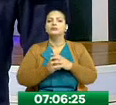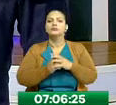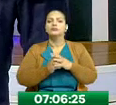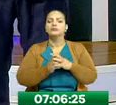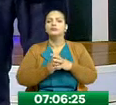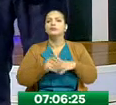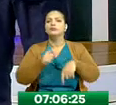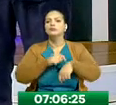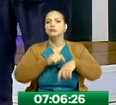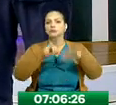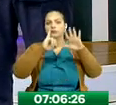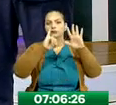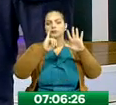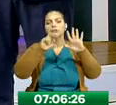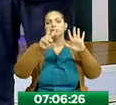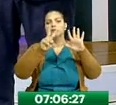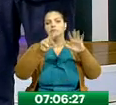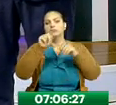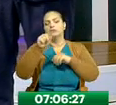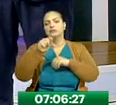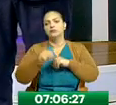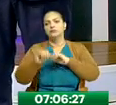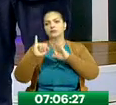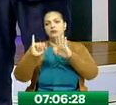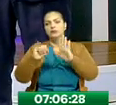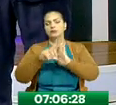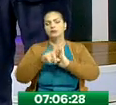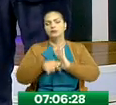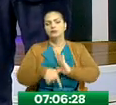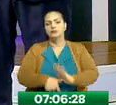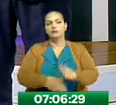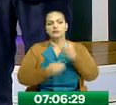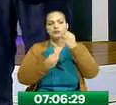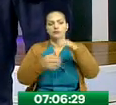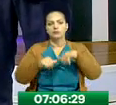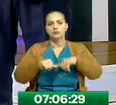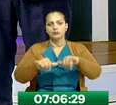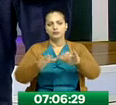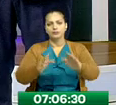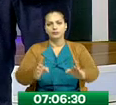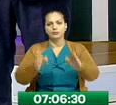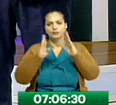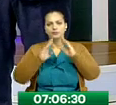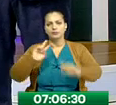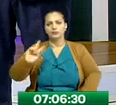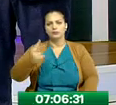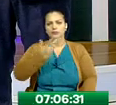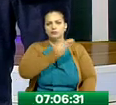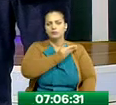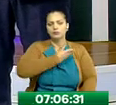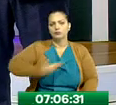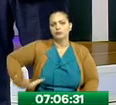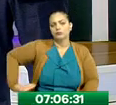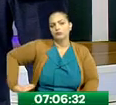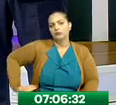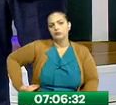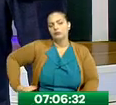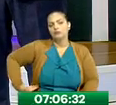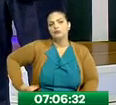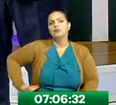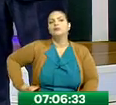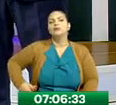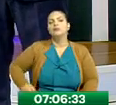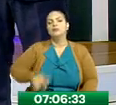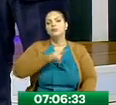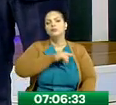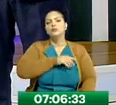Son las 7 y 6 de la mañana y nosotros seguimos con más información. Atención, el vicepresidente de la República, Otto Sonner Hosner,